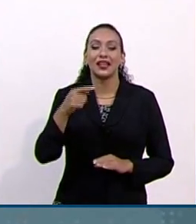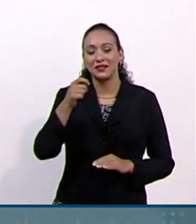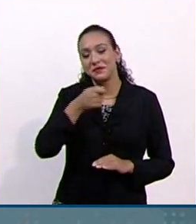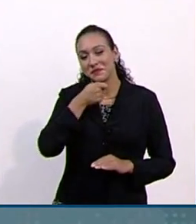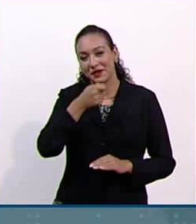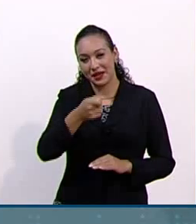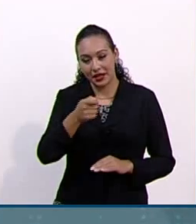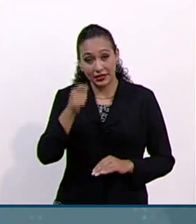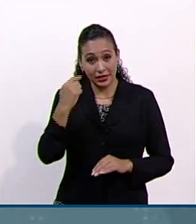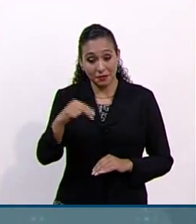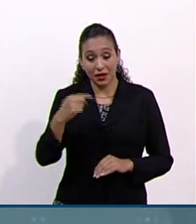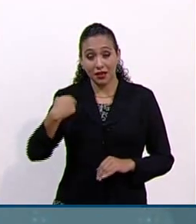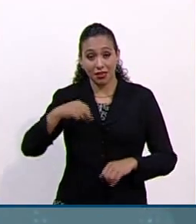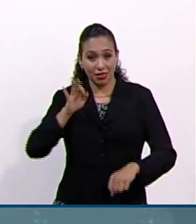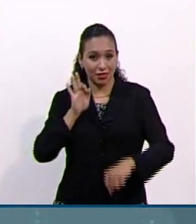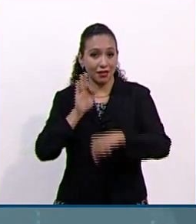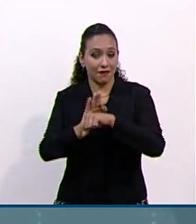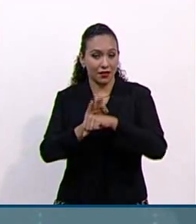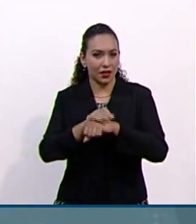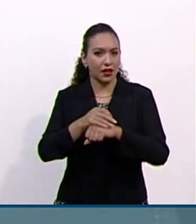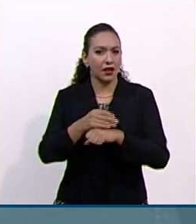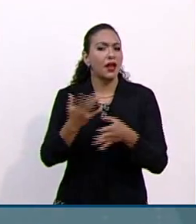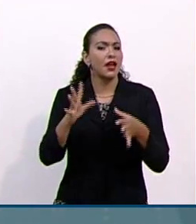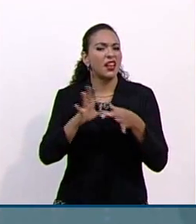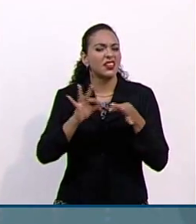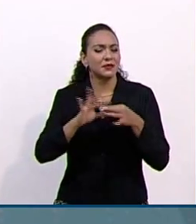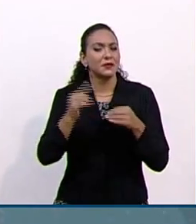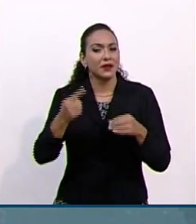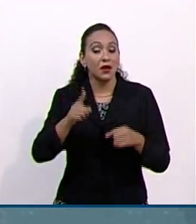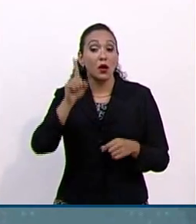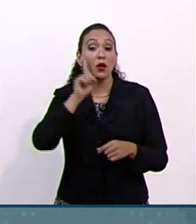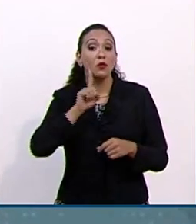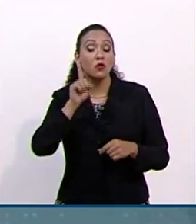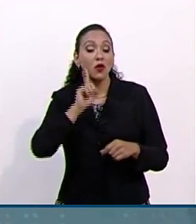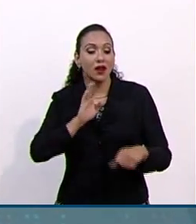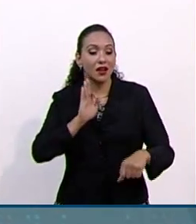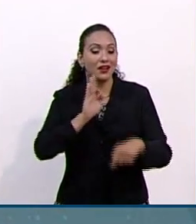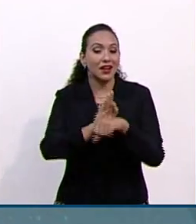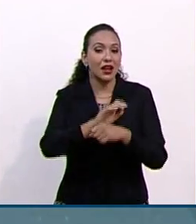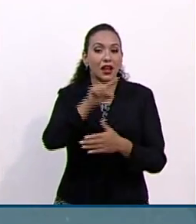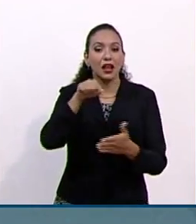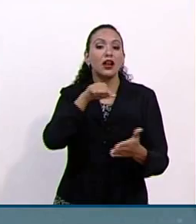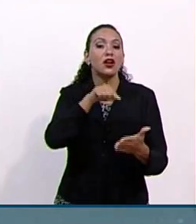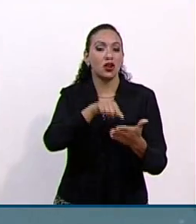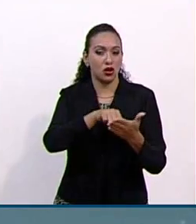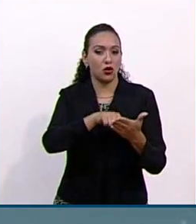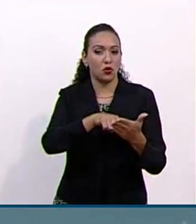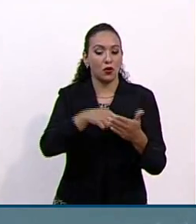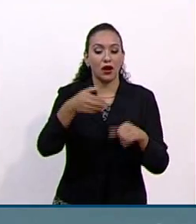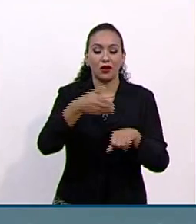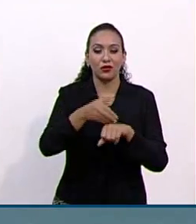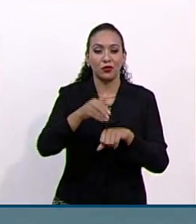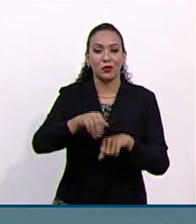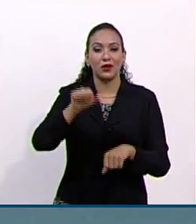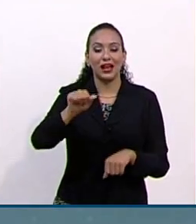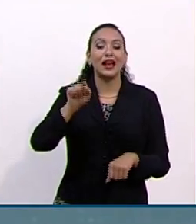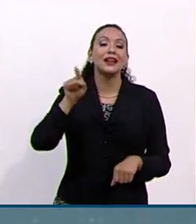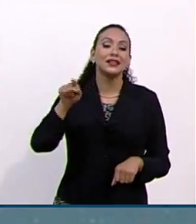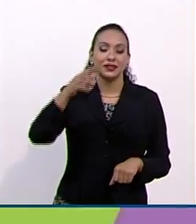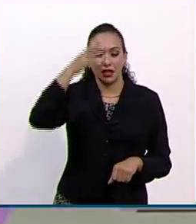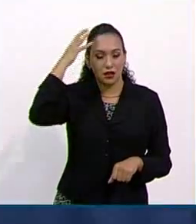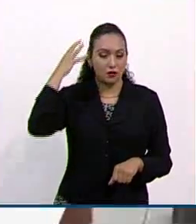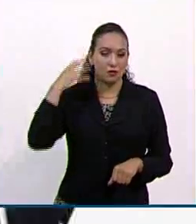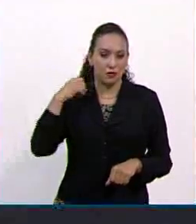que se centra en las mujeres privadas de su libertad en el Centro Federal de Readaptación Social 16 en Morelos.